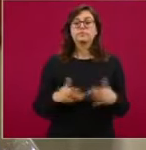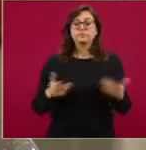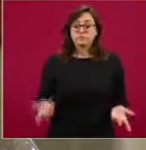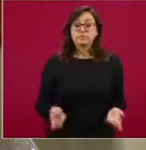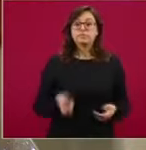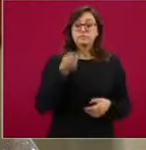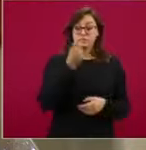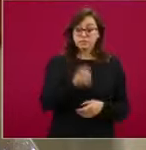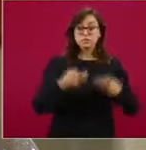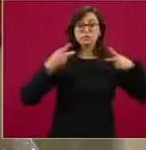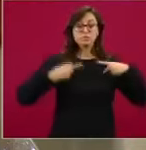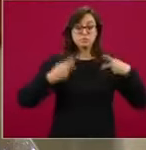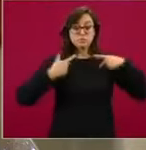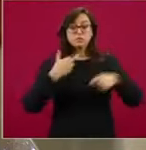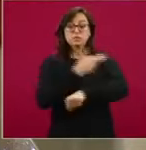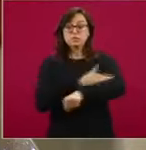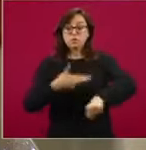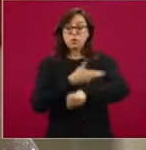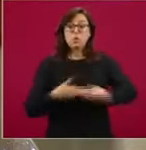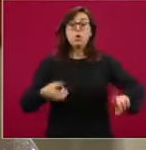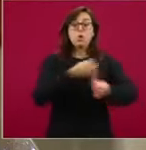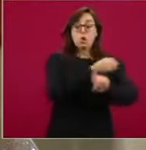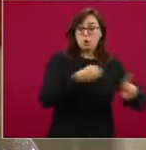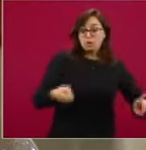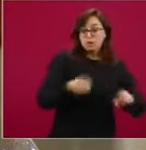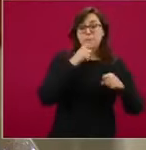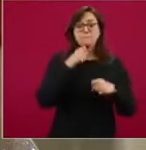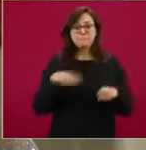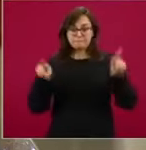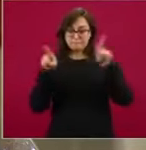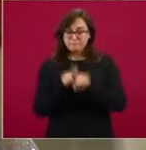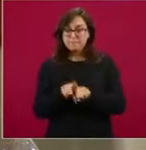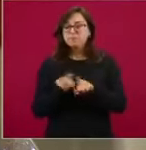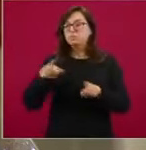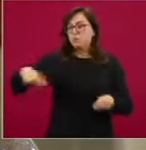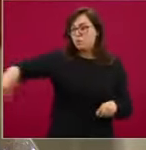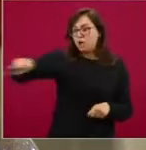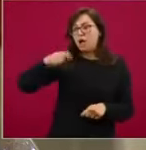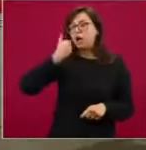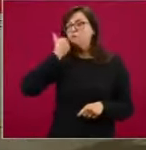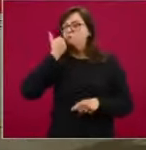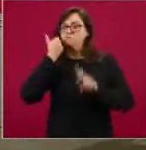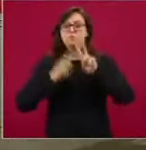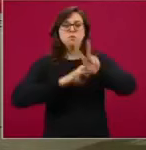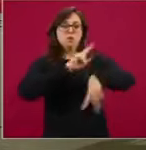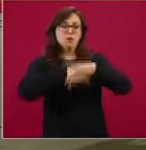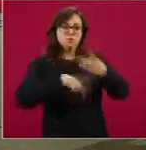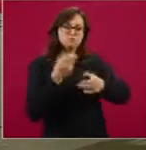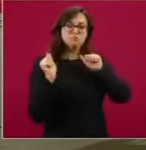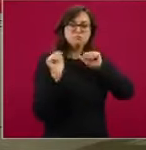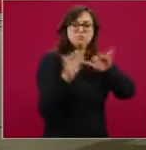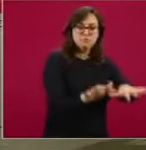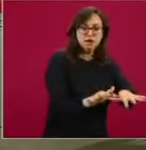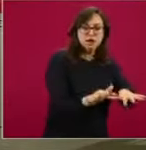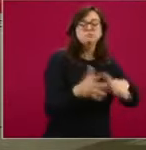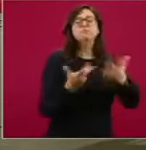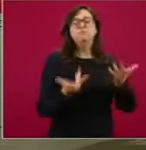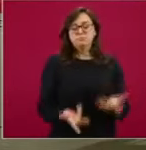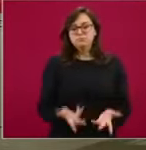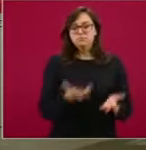tan preciado, nuestros médicos generales que van a hacer el examen, que puedan hacerlo en condiciones de seguridad y de